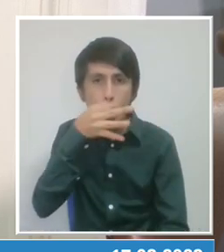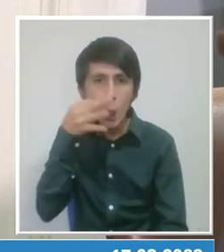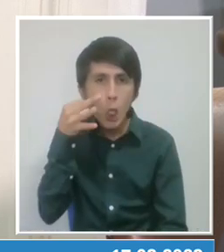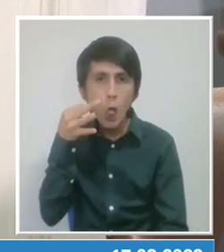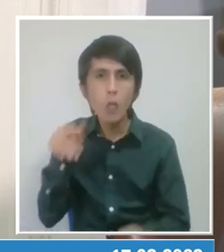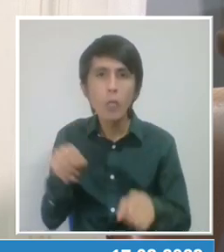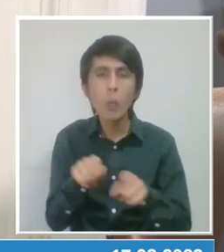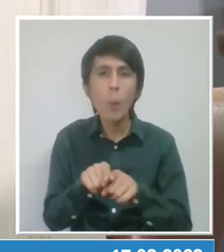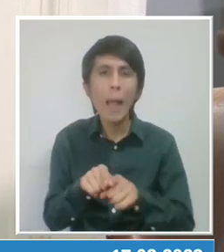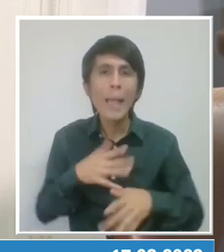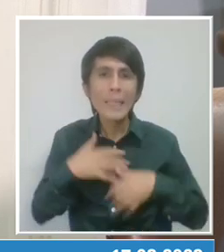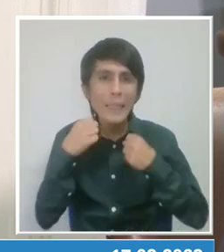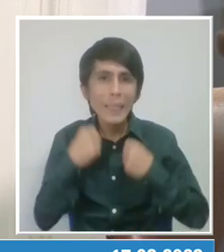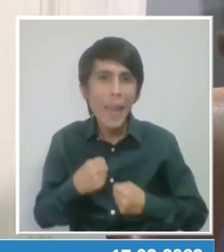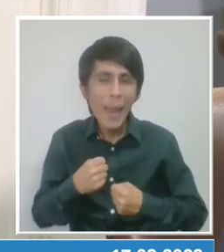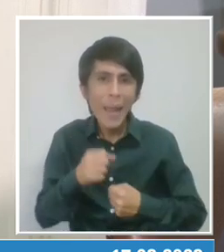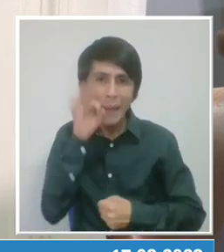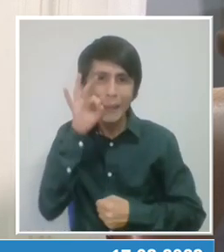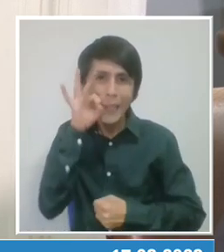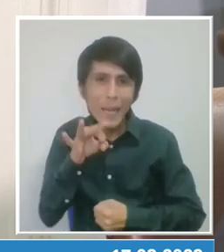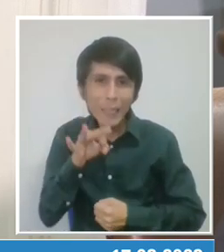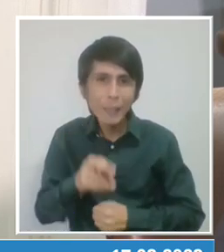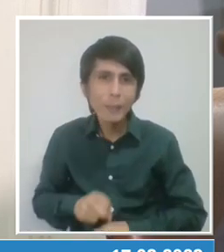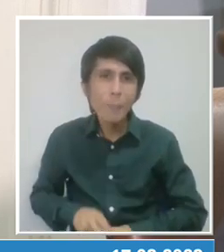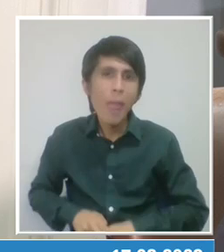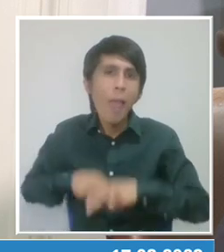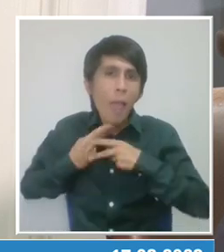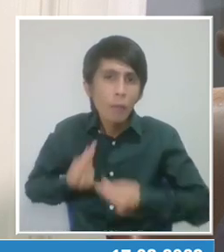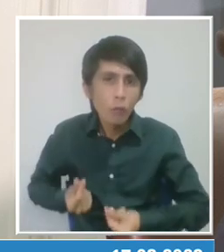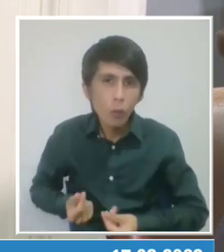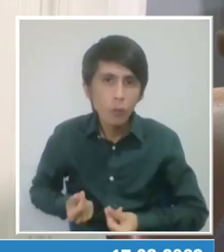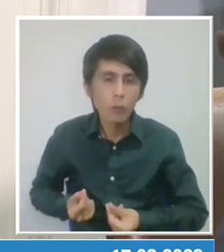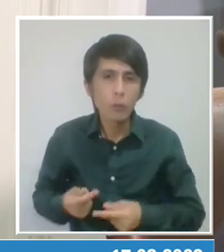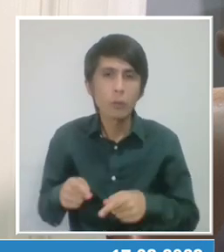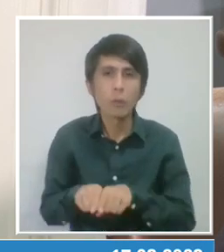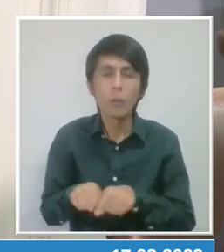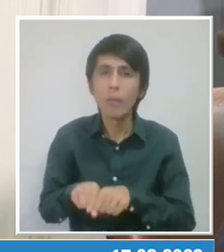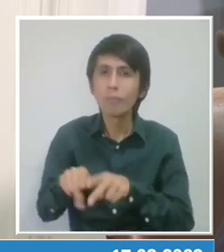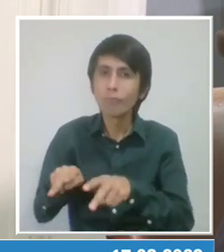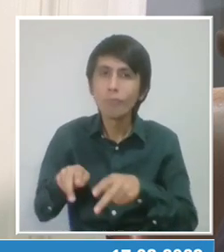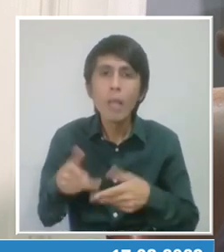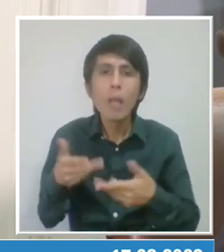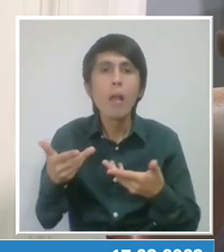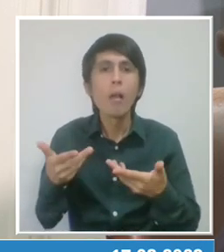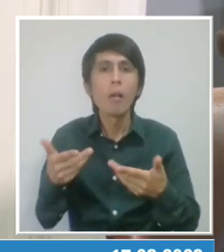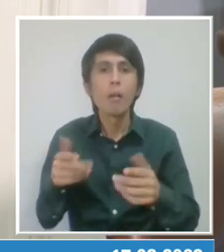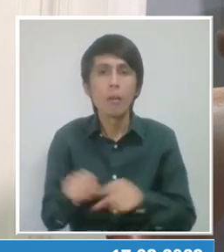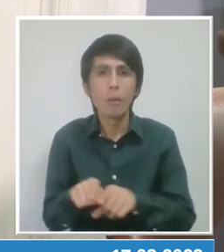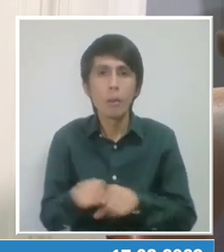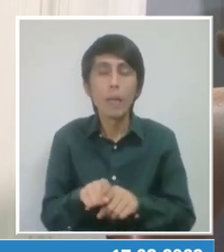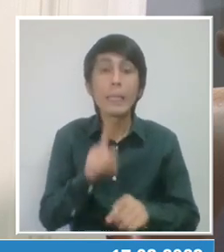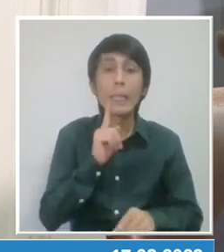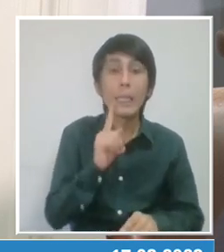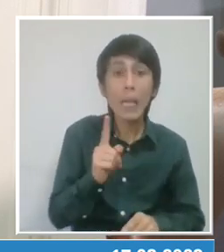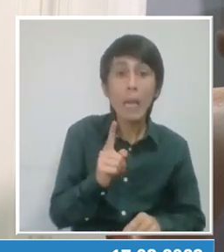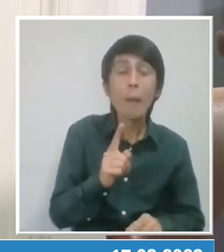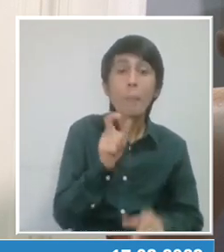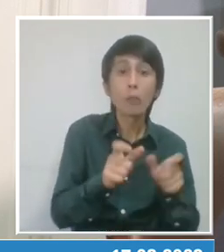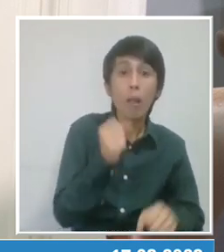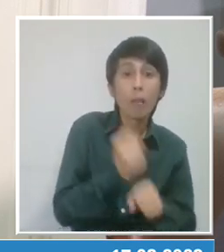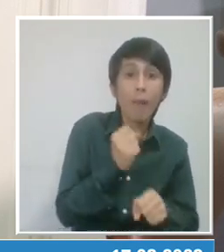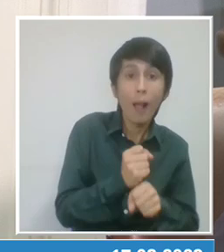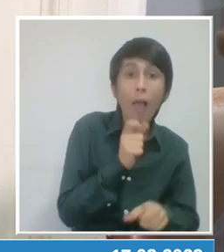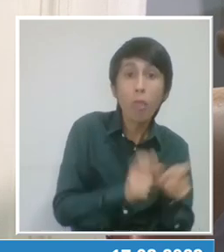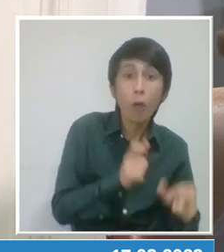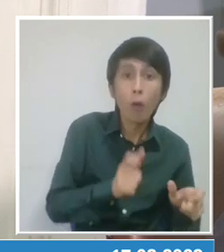como desprecio de los que están asalariados. Bueno, la solidaridad es sentir como